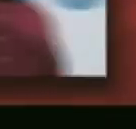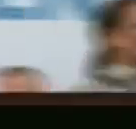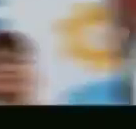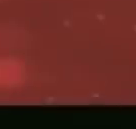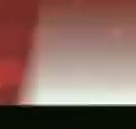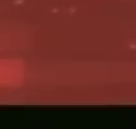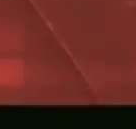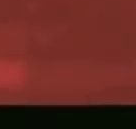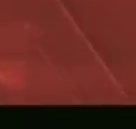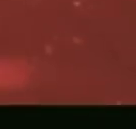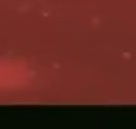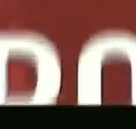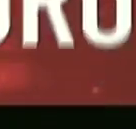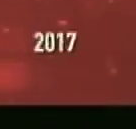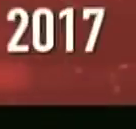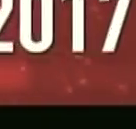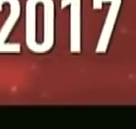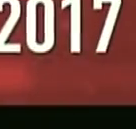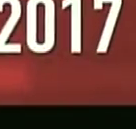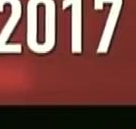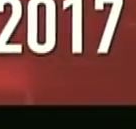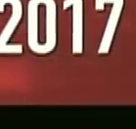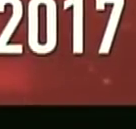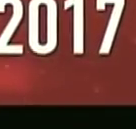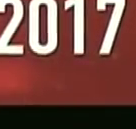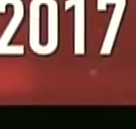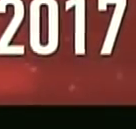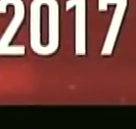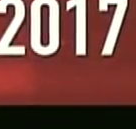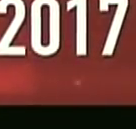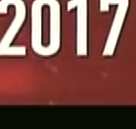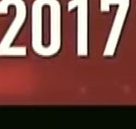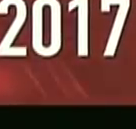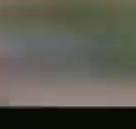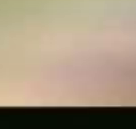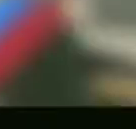Victorias del presidente Nicolás Maduro en 2017.